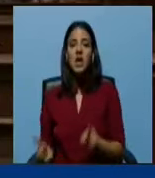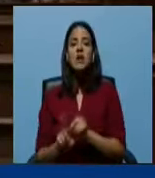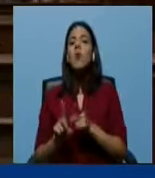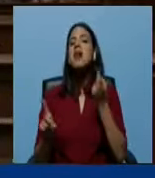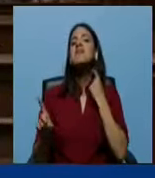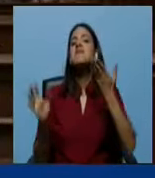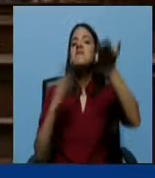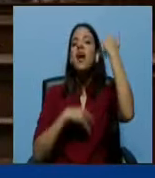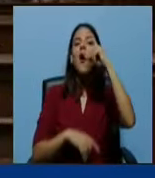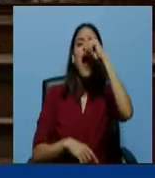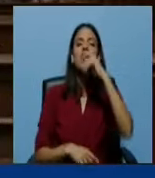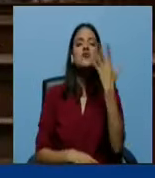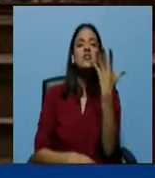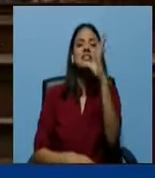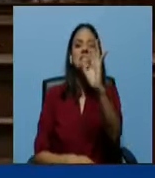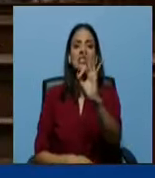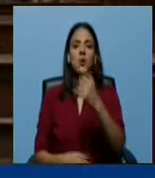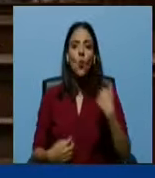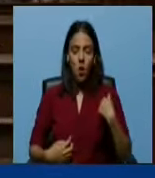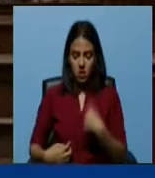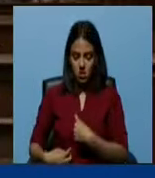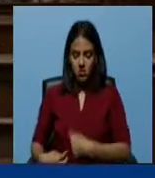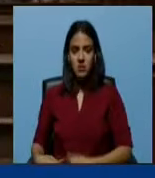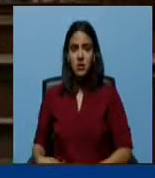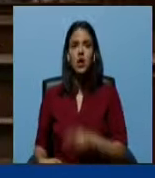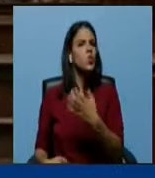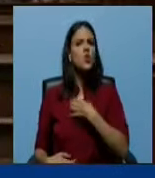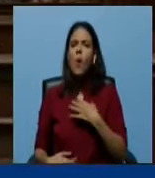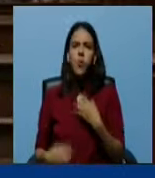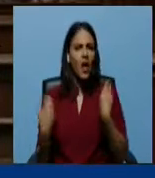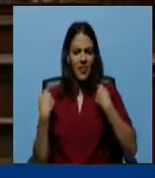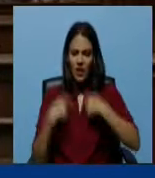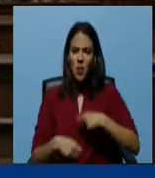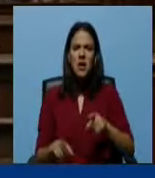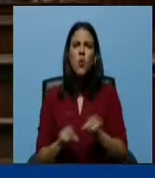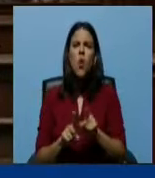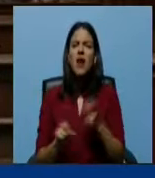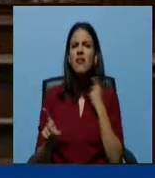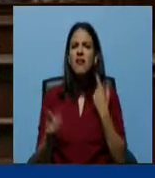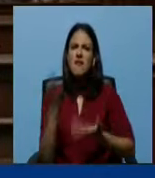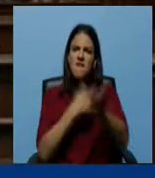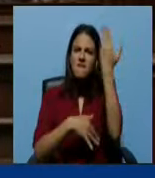50. Que no te puedes vestir así, me dijo.